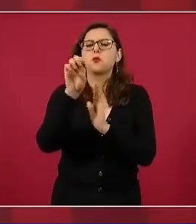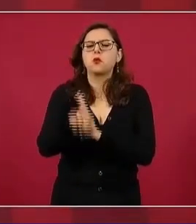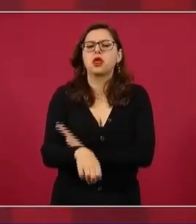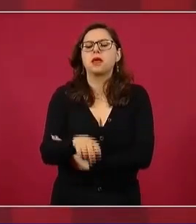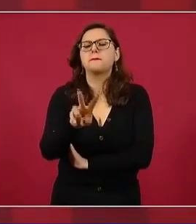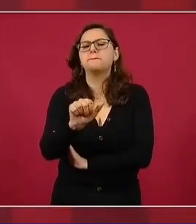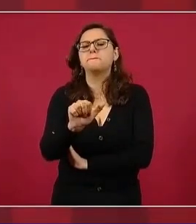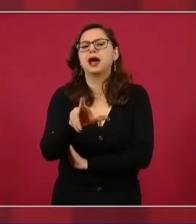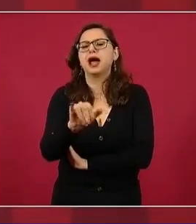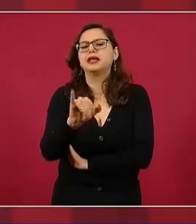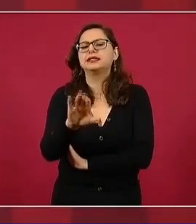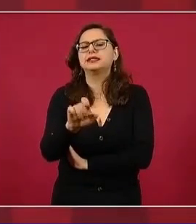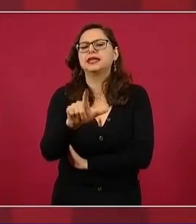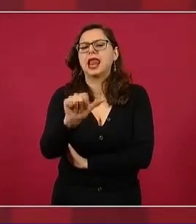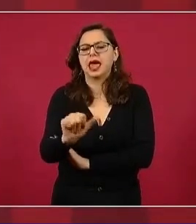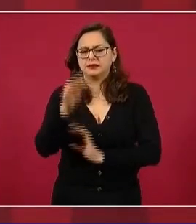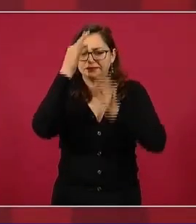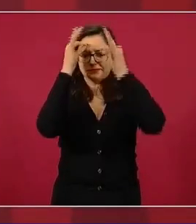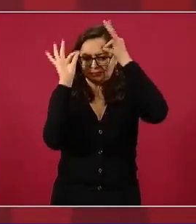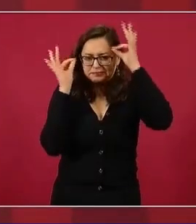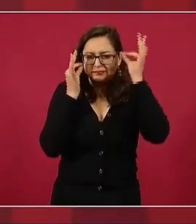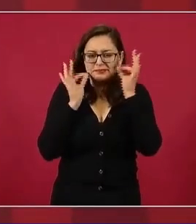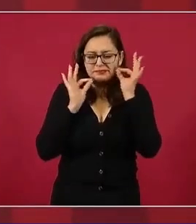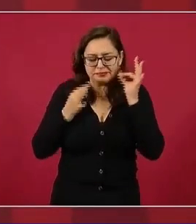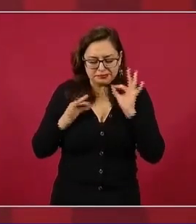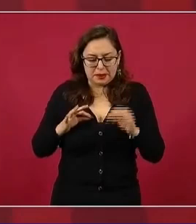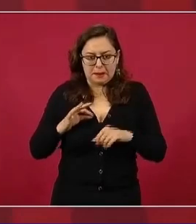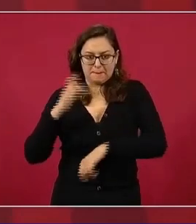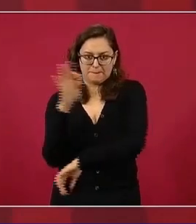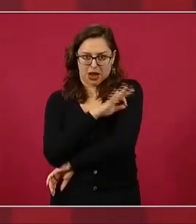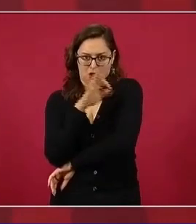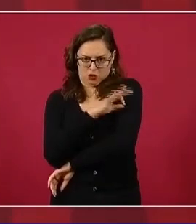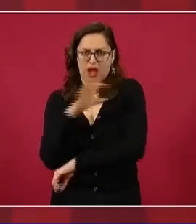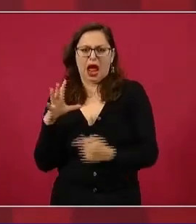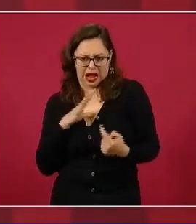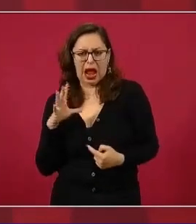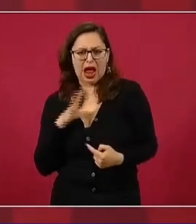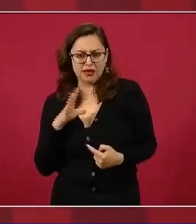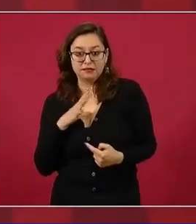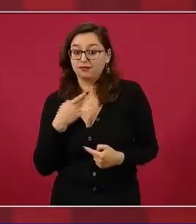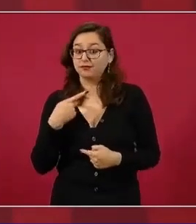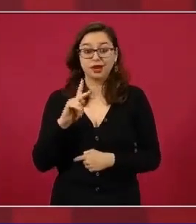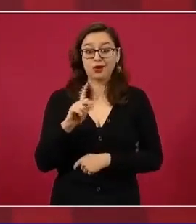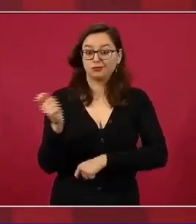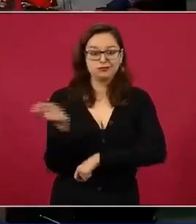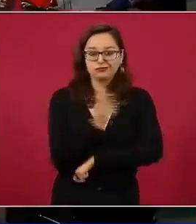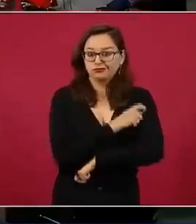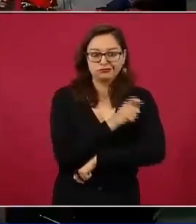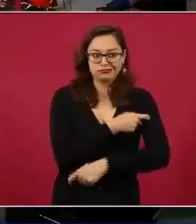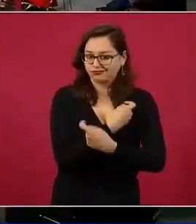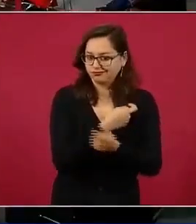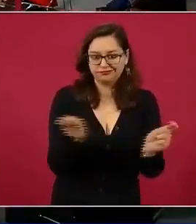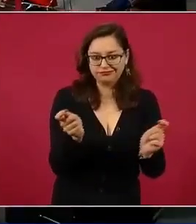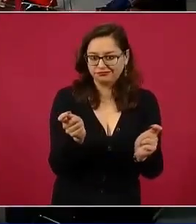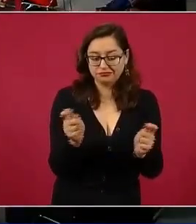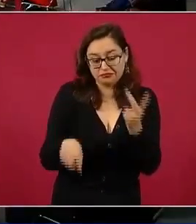contra la varicela, o la vacuna contra la hepatitis A. Esa es otra. Pero hablemos de estas dos,